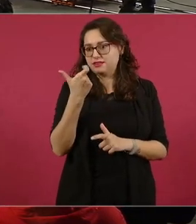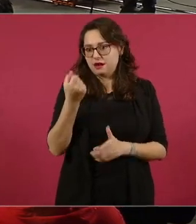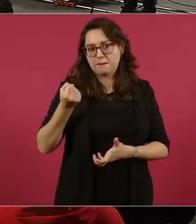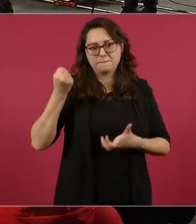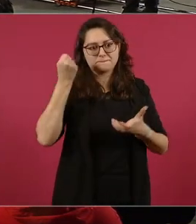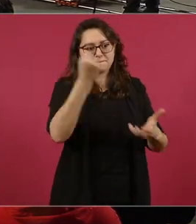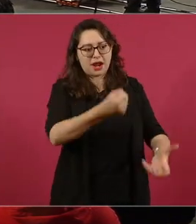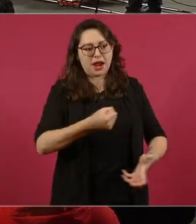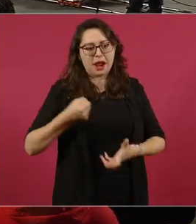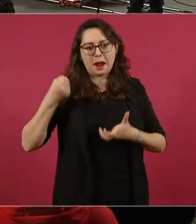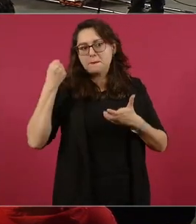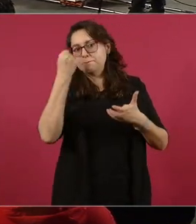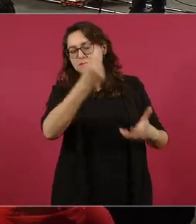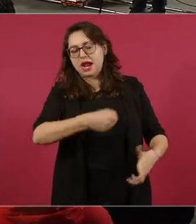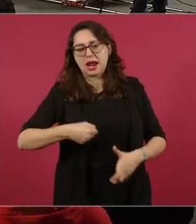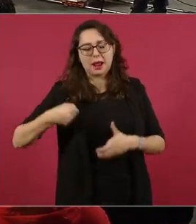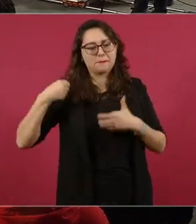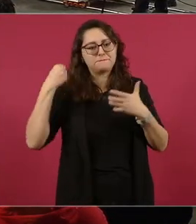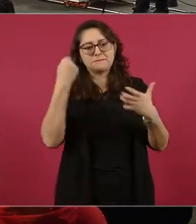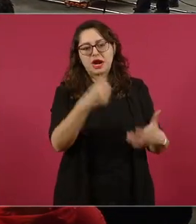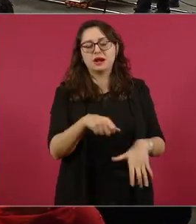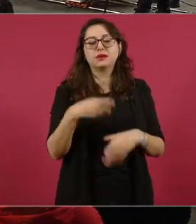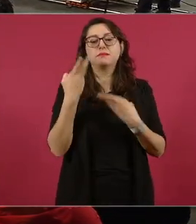de Banobras,